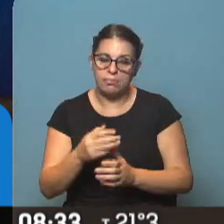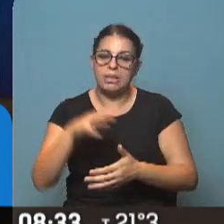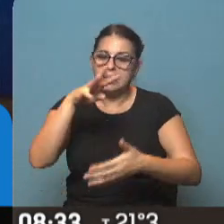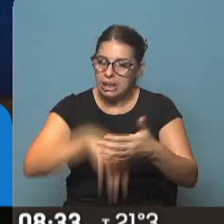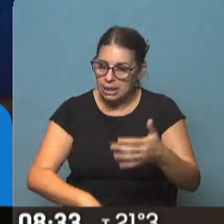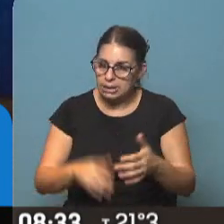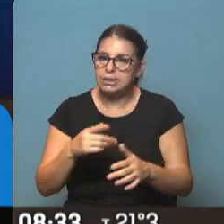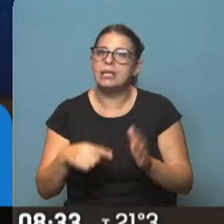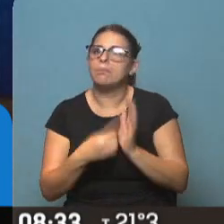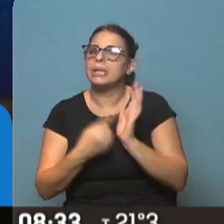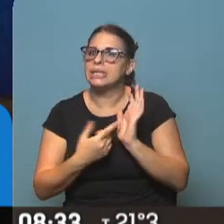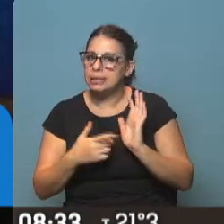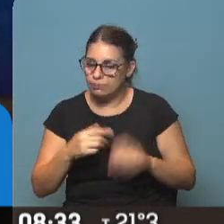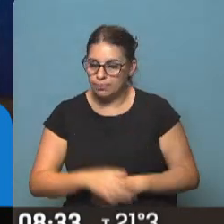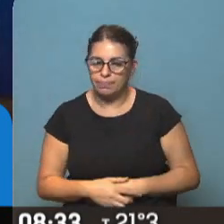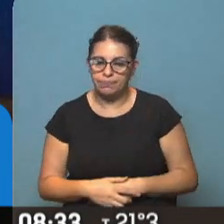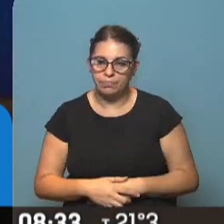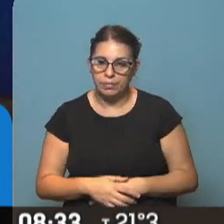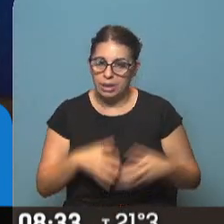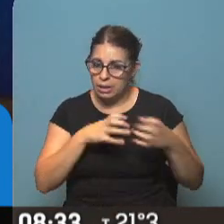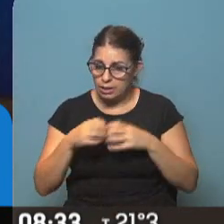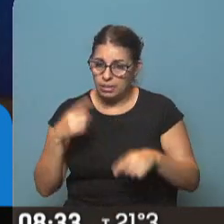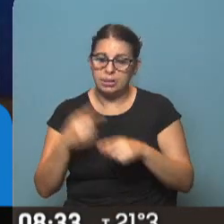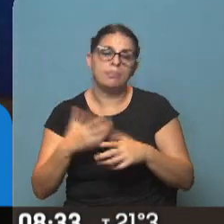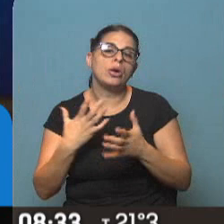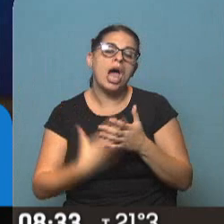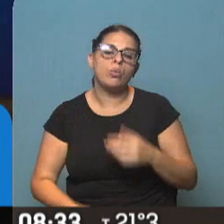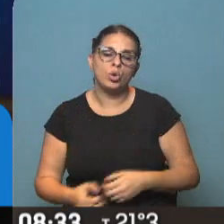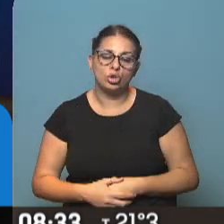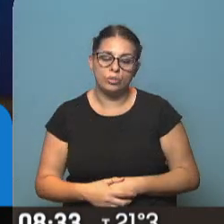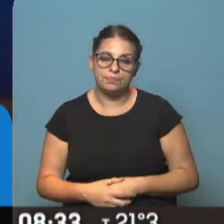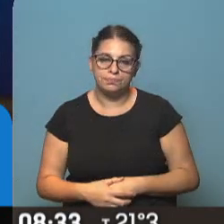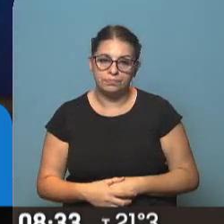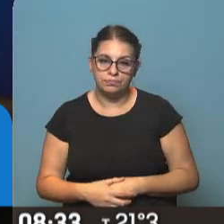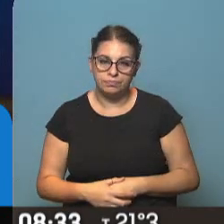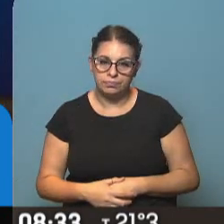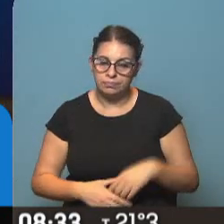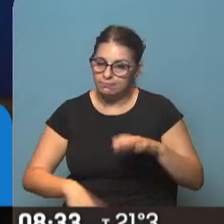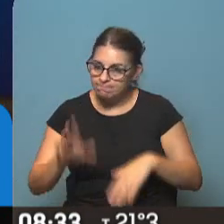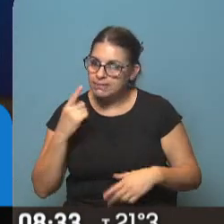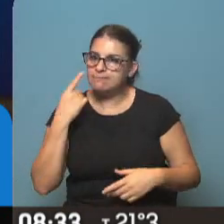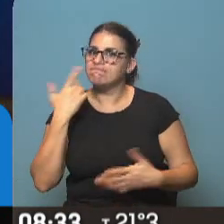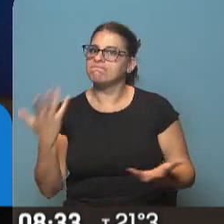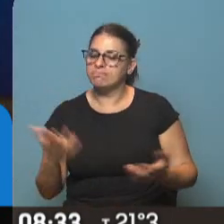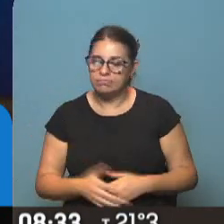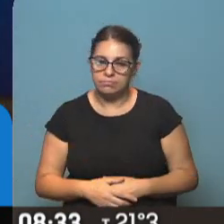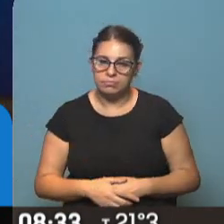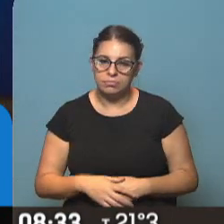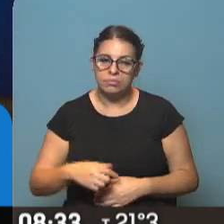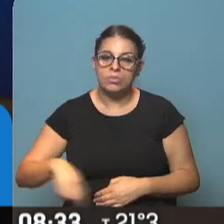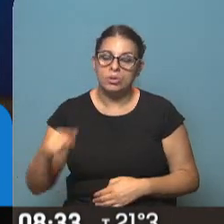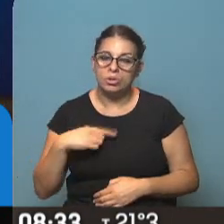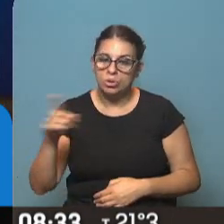principios pero el debate por el aborto es lo que lo que ha llamado más la atención y venimos